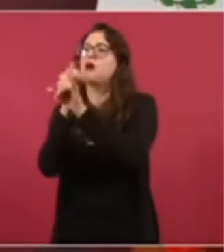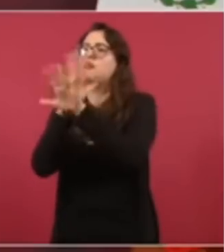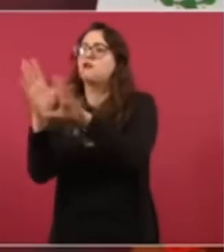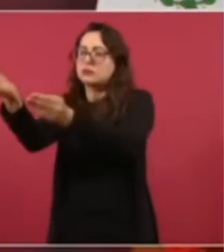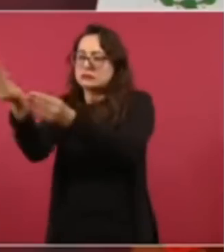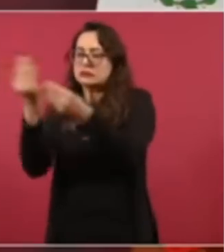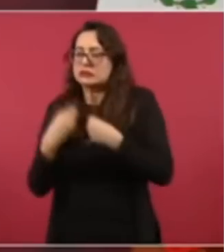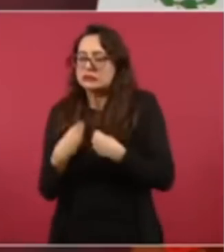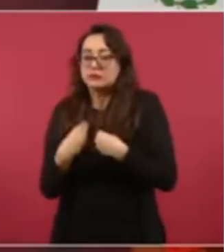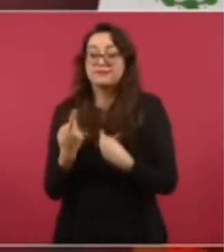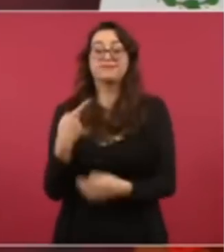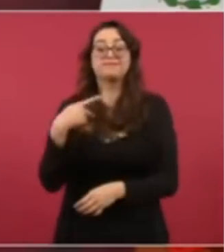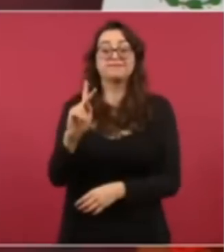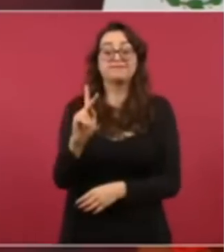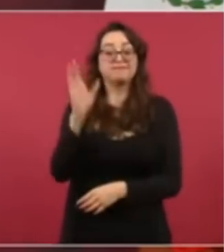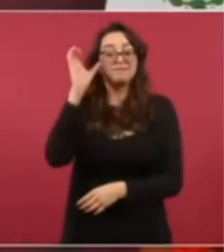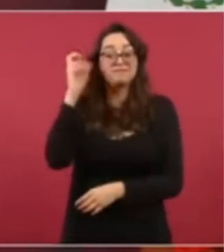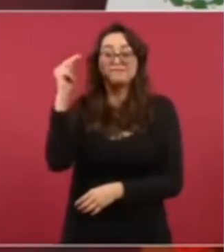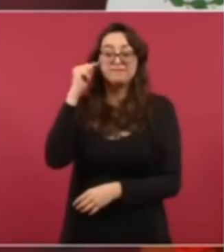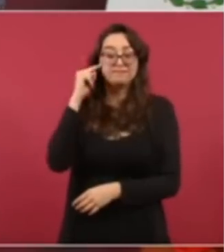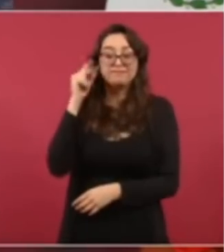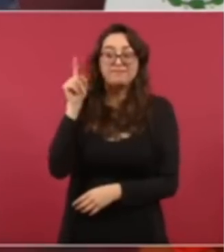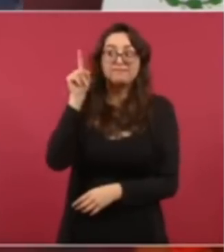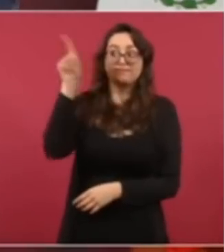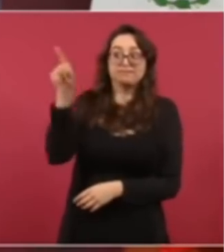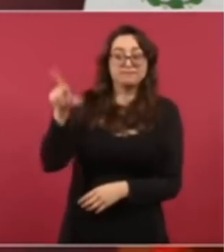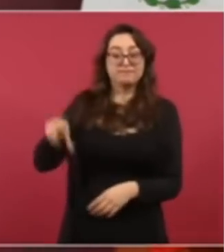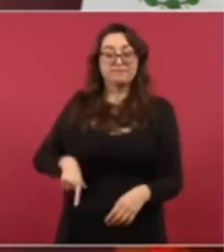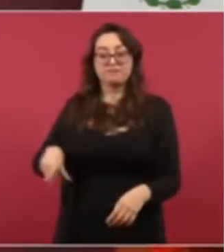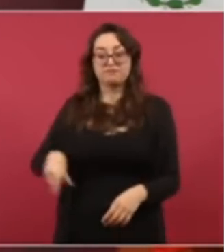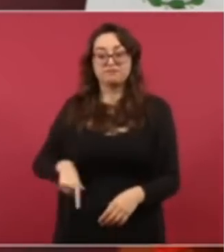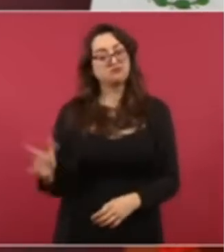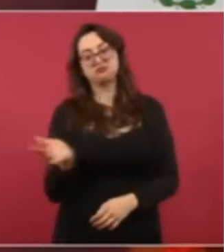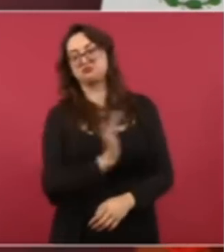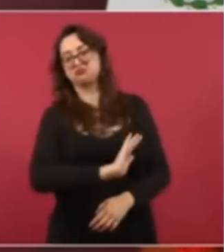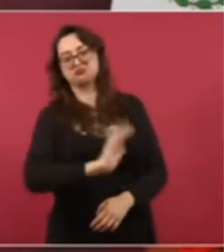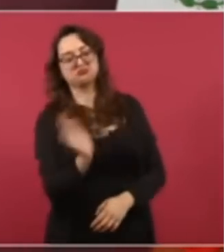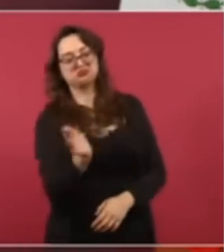el gobierno chino sostiene que ellos no tienen nada que ver